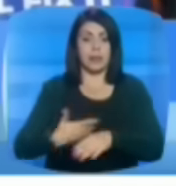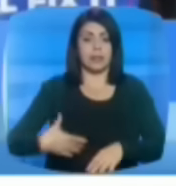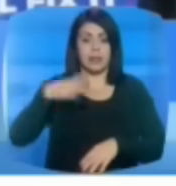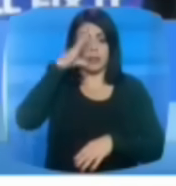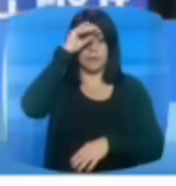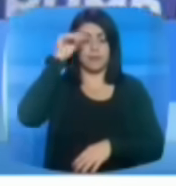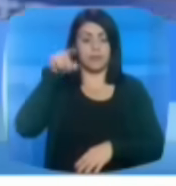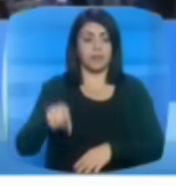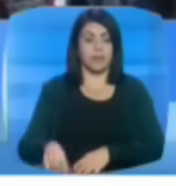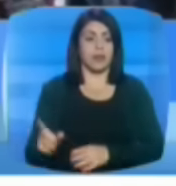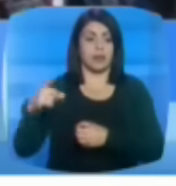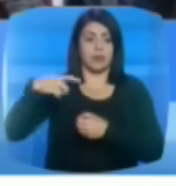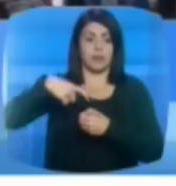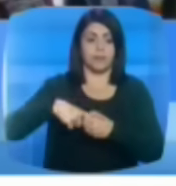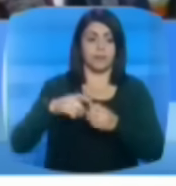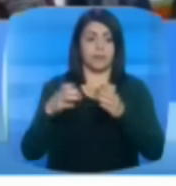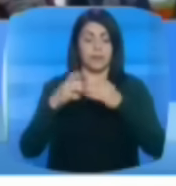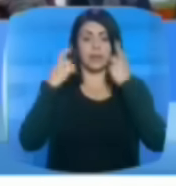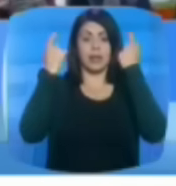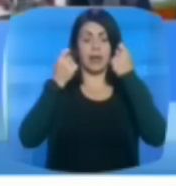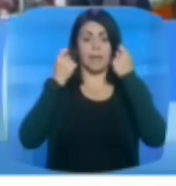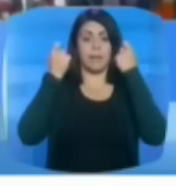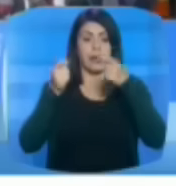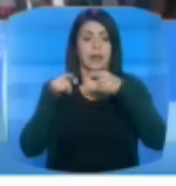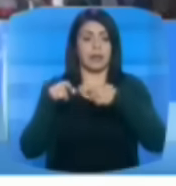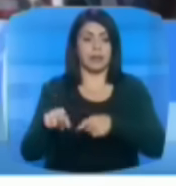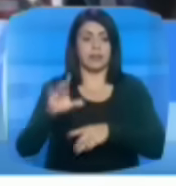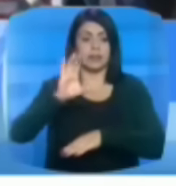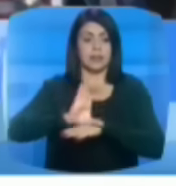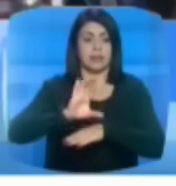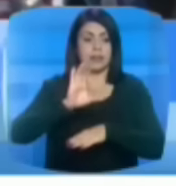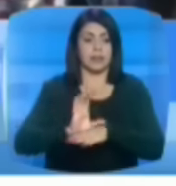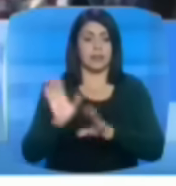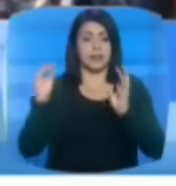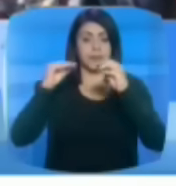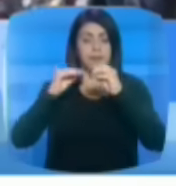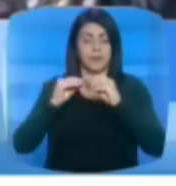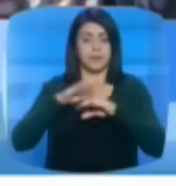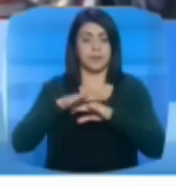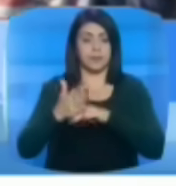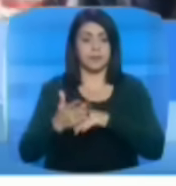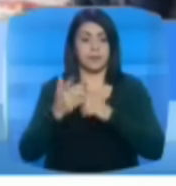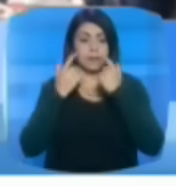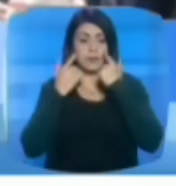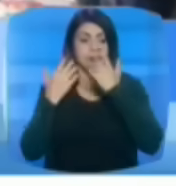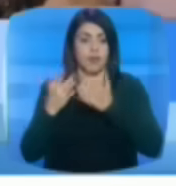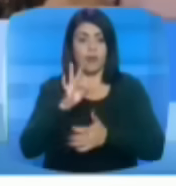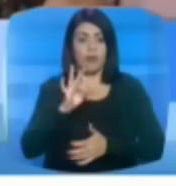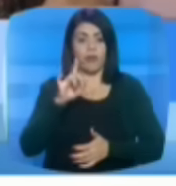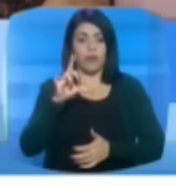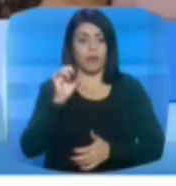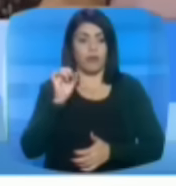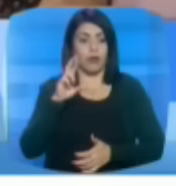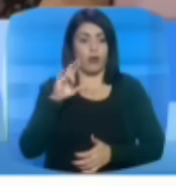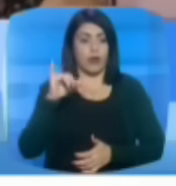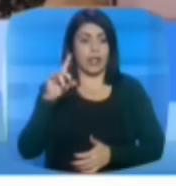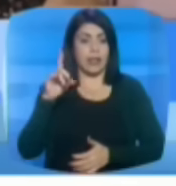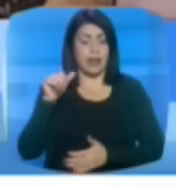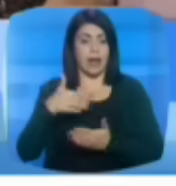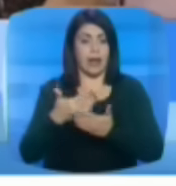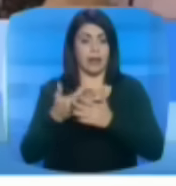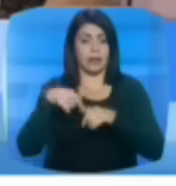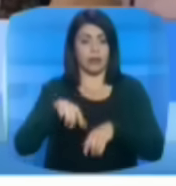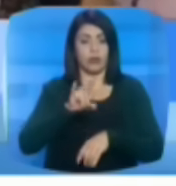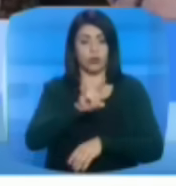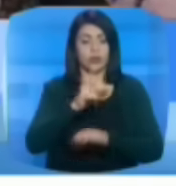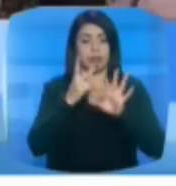Trump y los miembros de su campaña estarán en el centro de convenciones de West Palm Beach, Florida. Hasta el lunes,